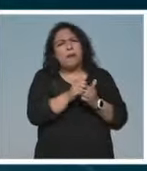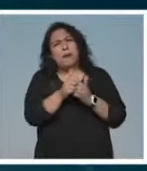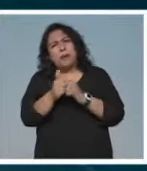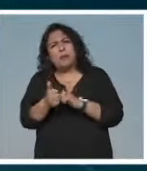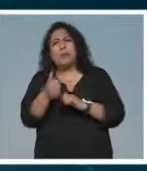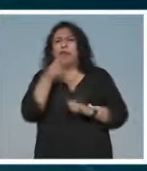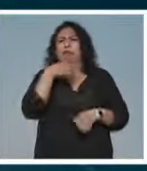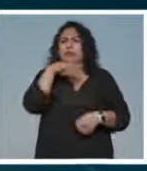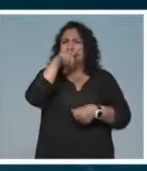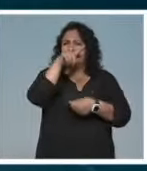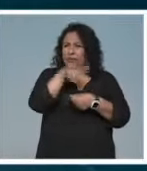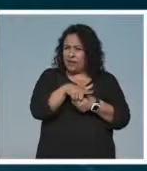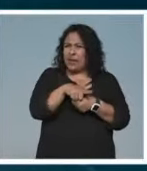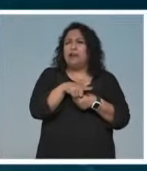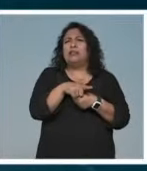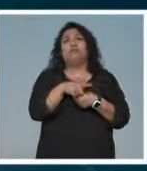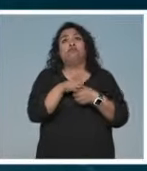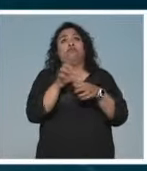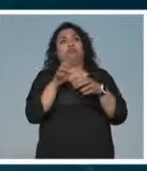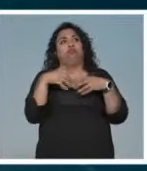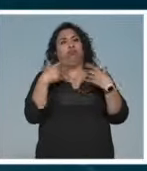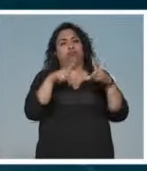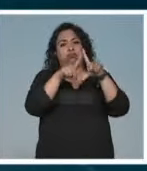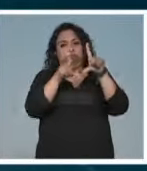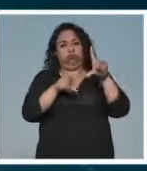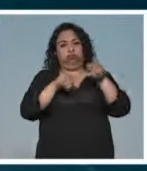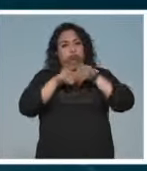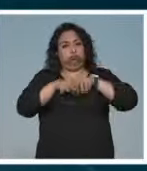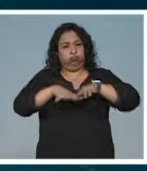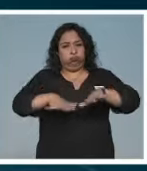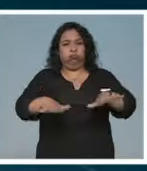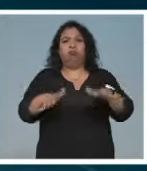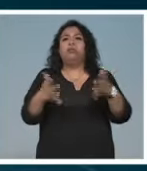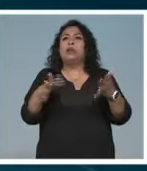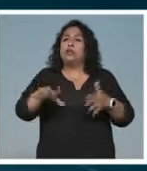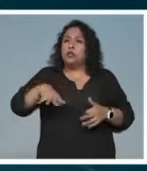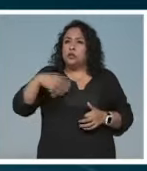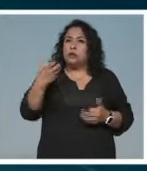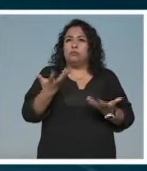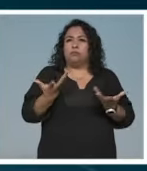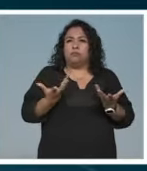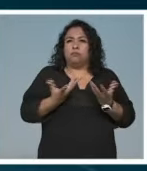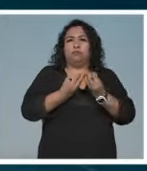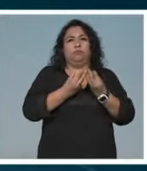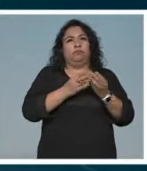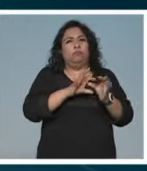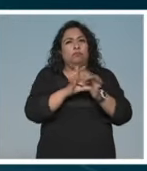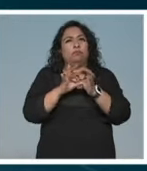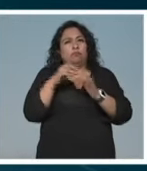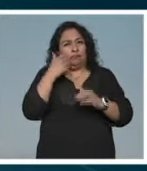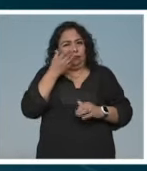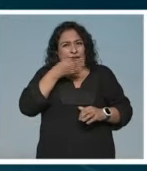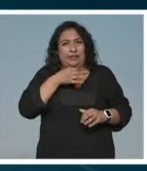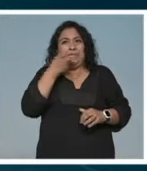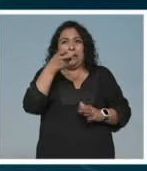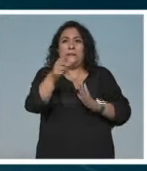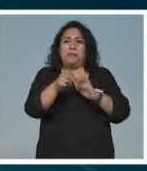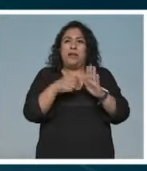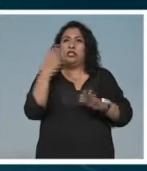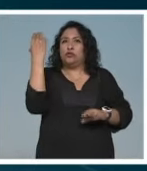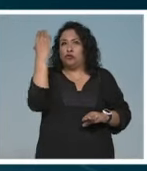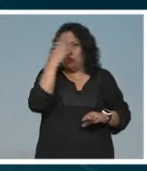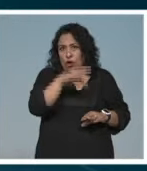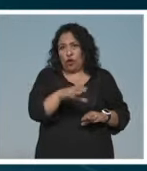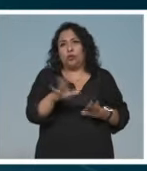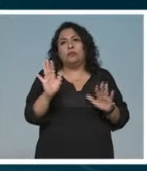un festival de alcance nacional como un esfuerzo colectivo por celebrar ese mes de la